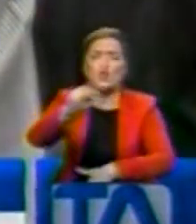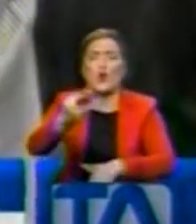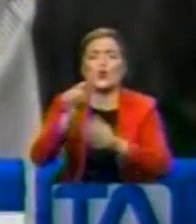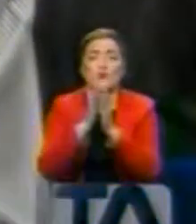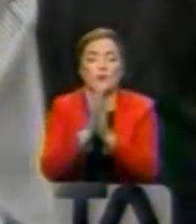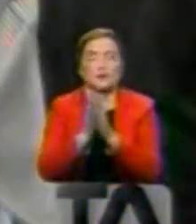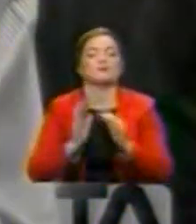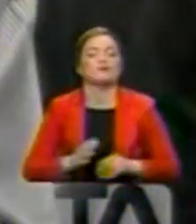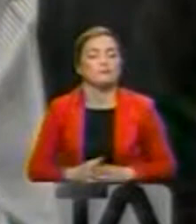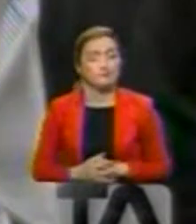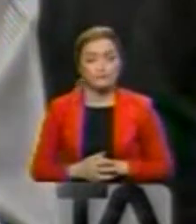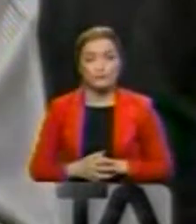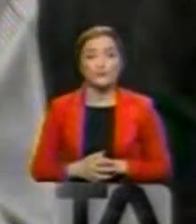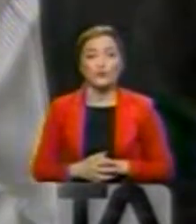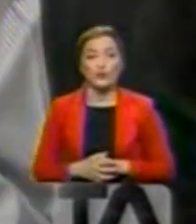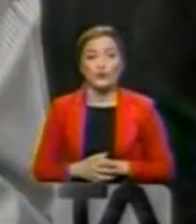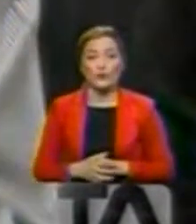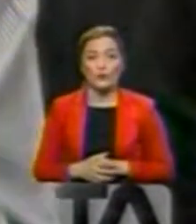se